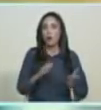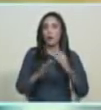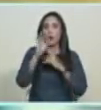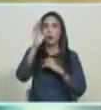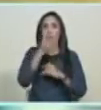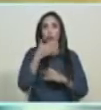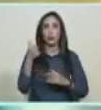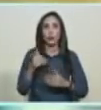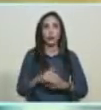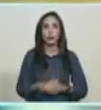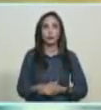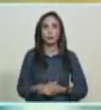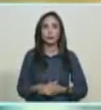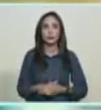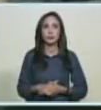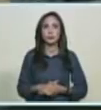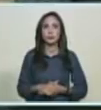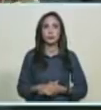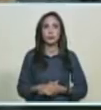futuro.